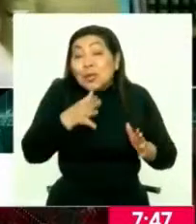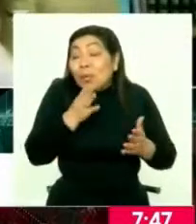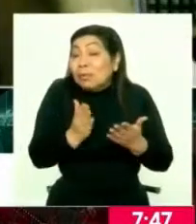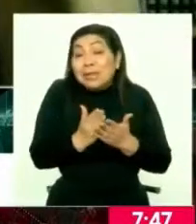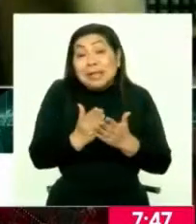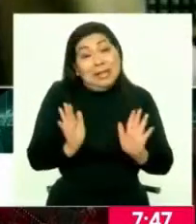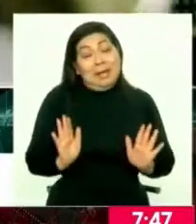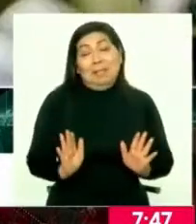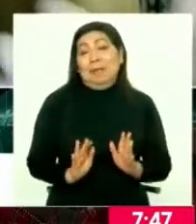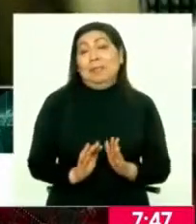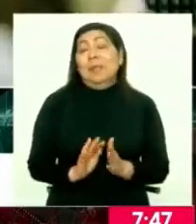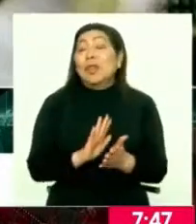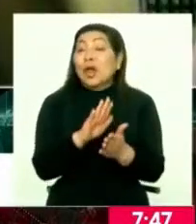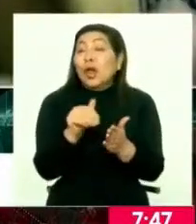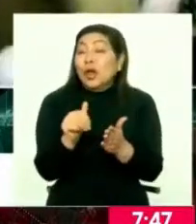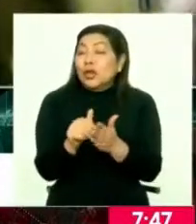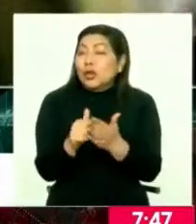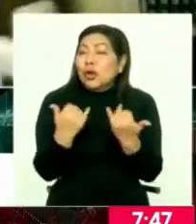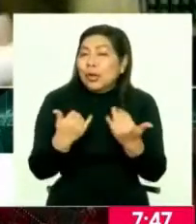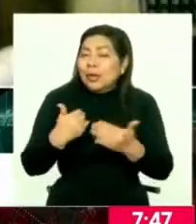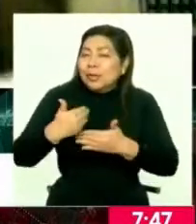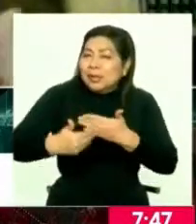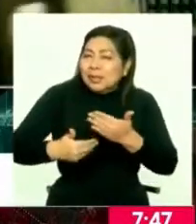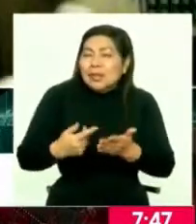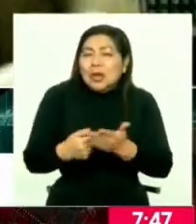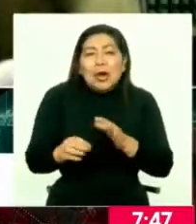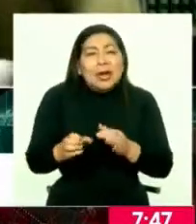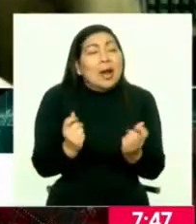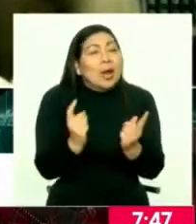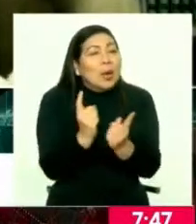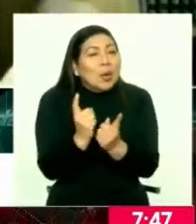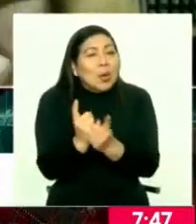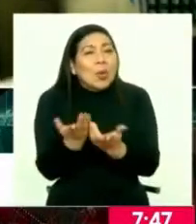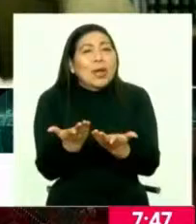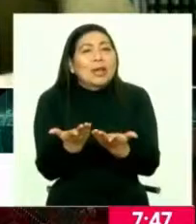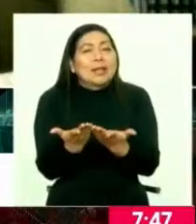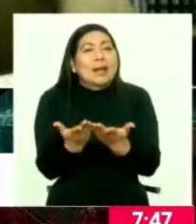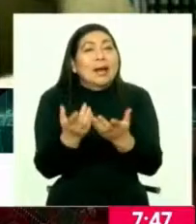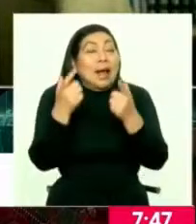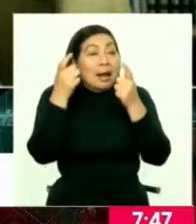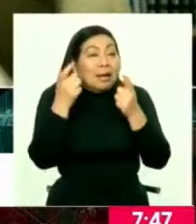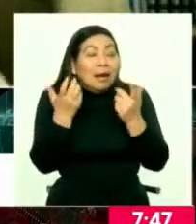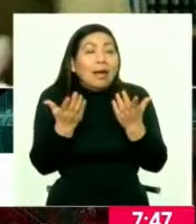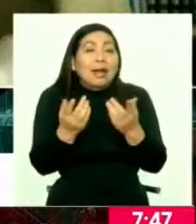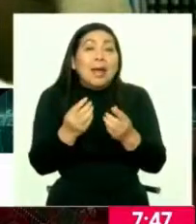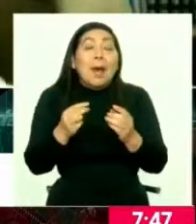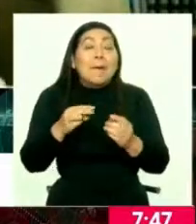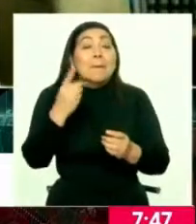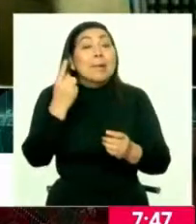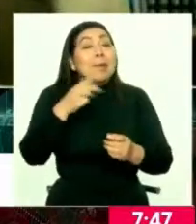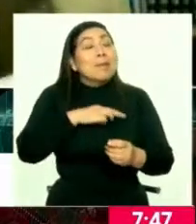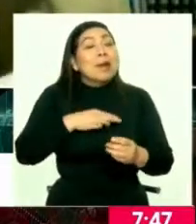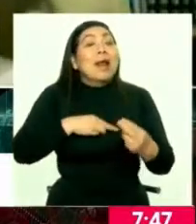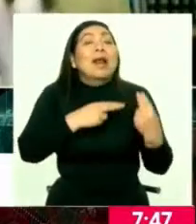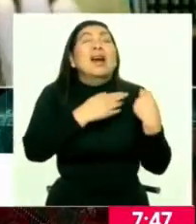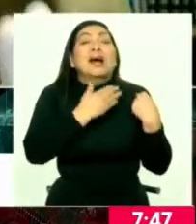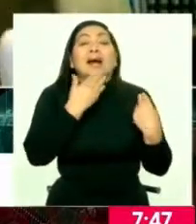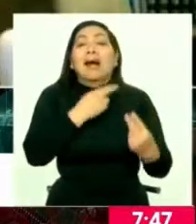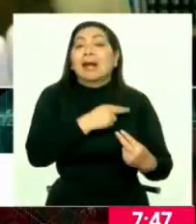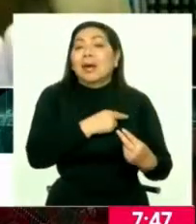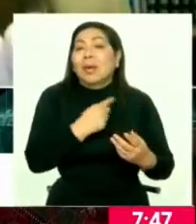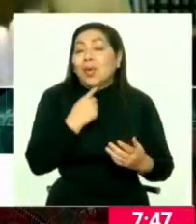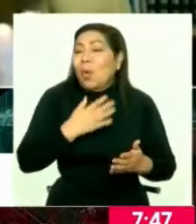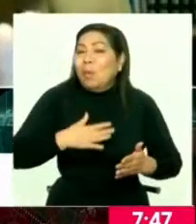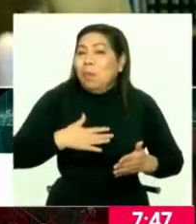comienzo. Entonces, en todas estas decisiones se cuenta con la anuencia del rey, pero es el primer ministro el que carga la responsabilidad. Ella